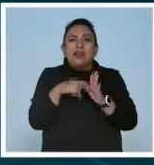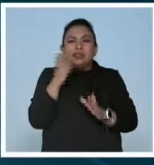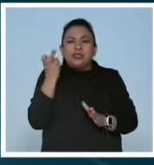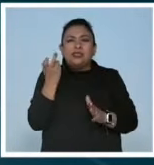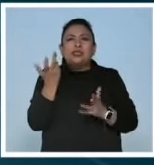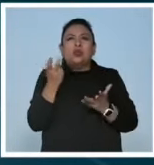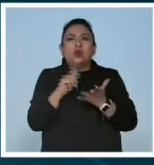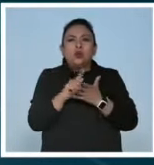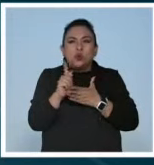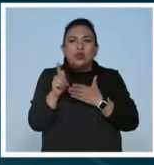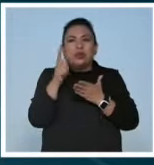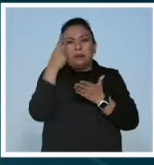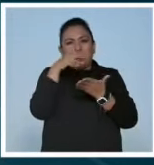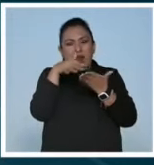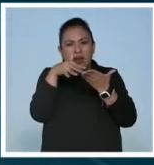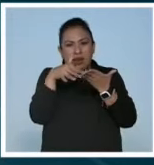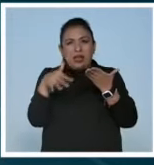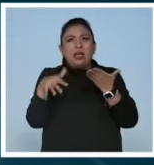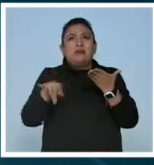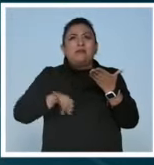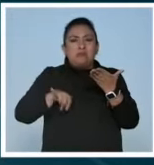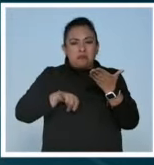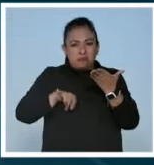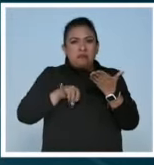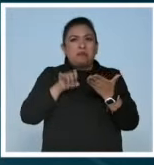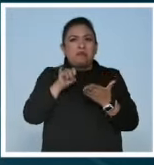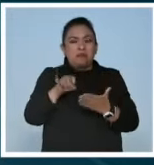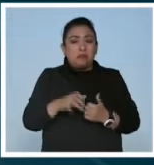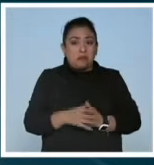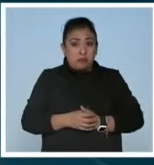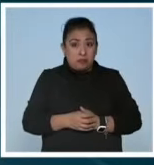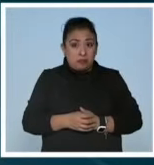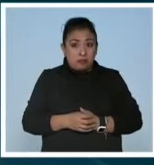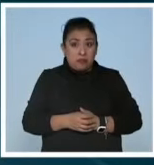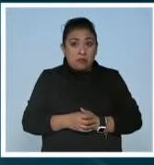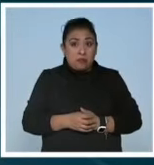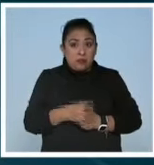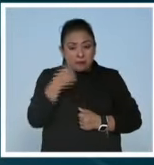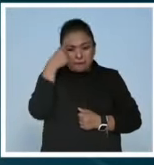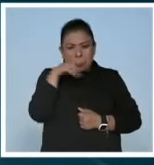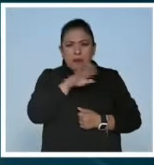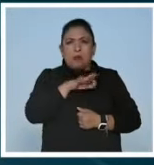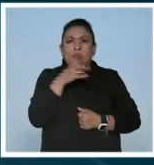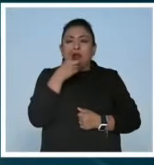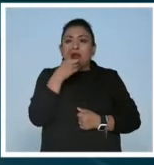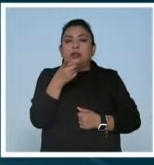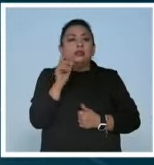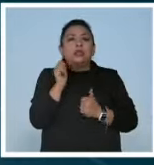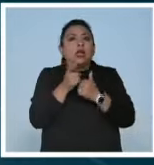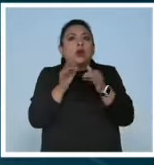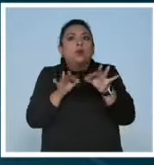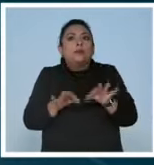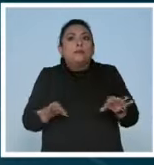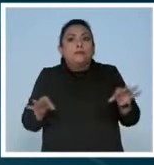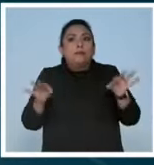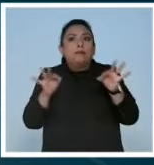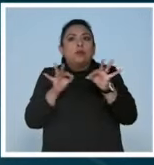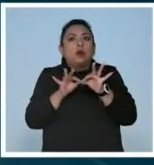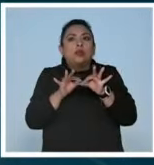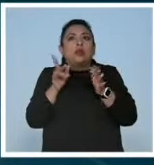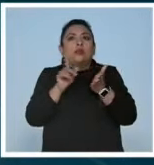punto de vista literario me ha interesado manejar, porque para poder decir algo importante, cuando empezaba